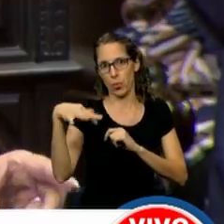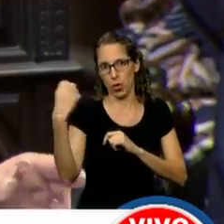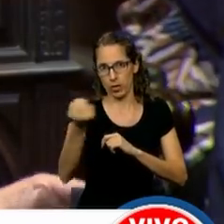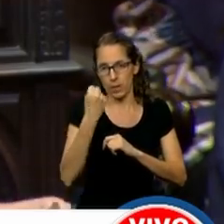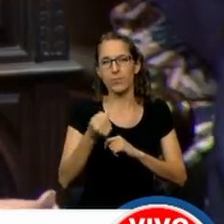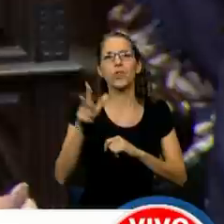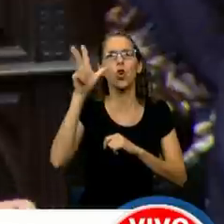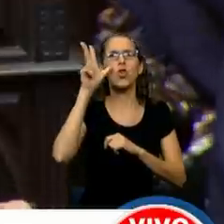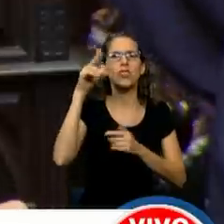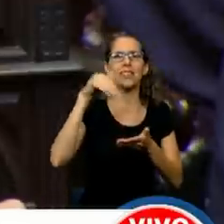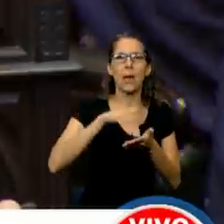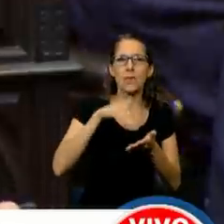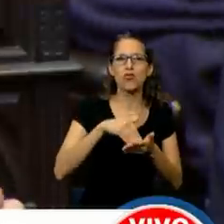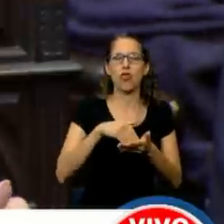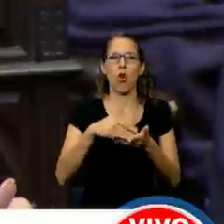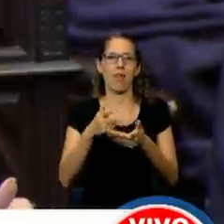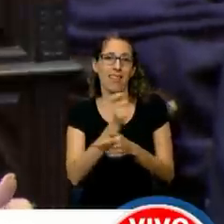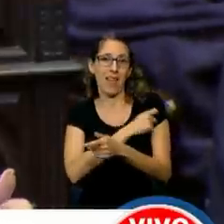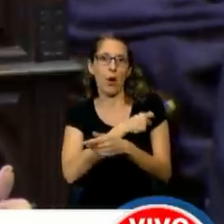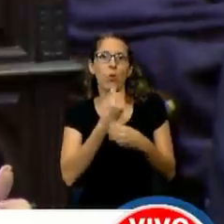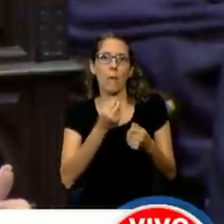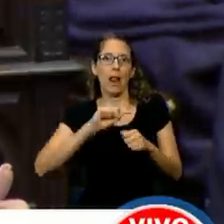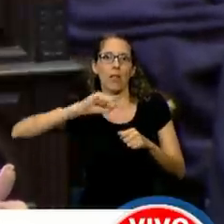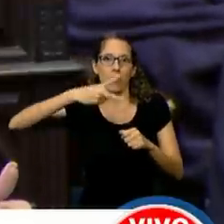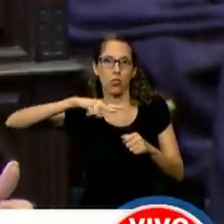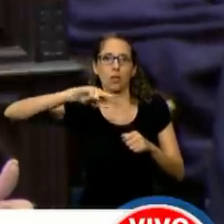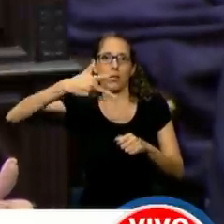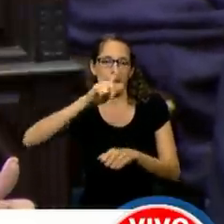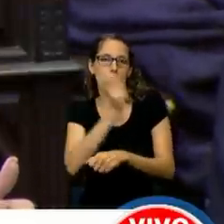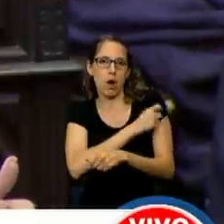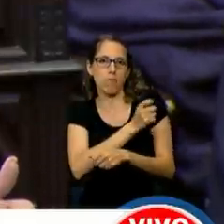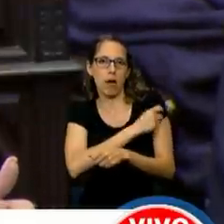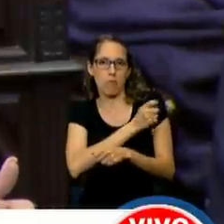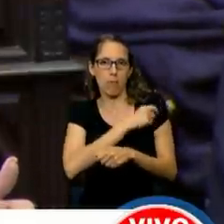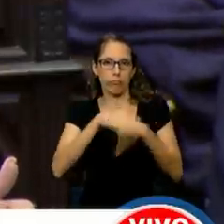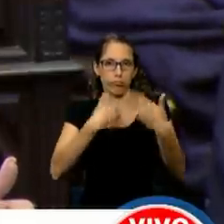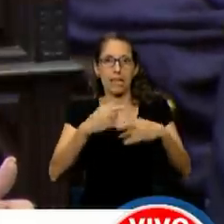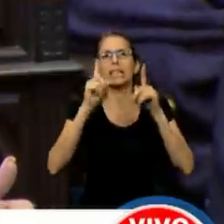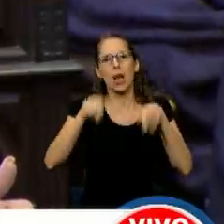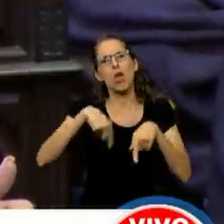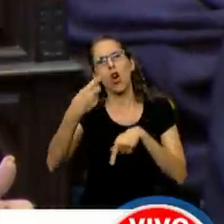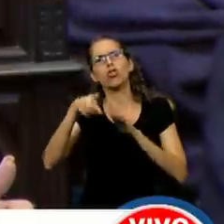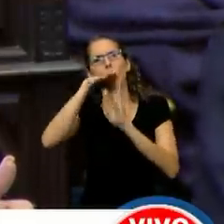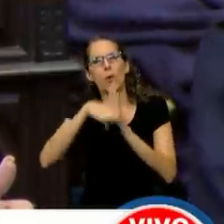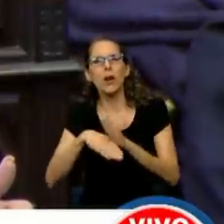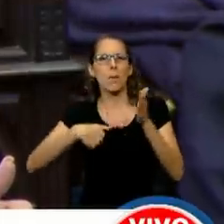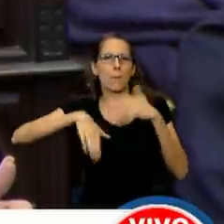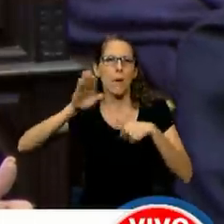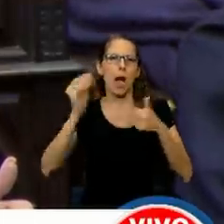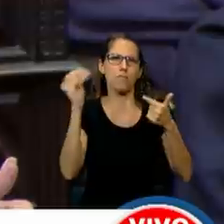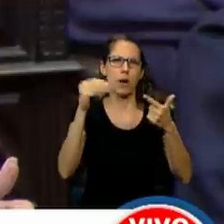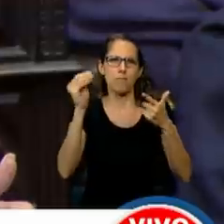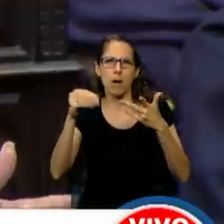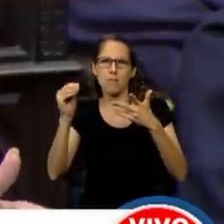para poder hacer los refuerzos que necesitamos y muchos programas que tenemos que seguir fortaleciendo como el psuv madres proteger el